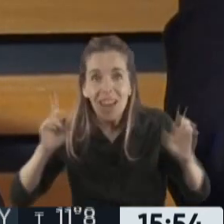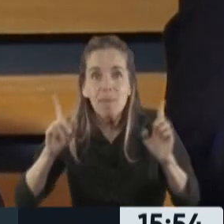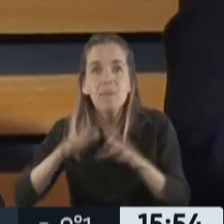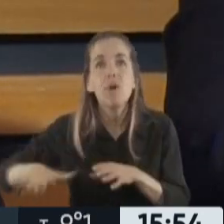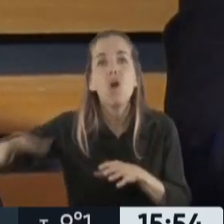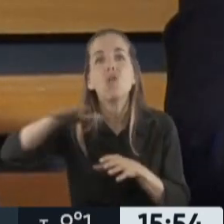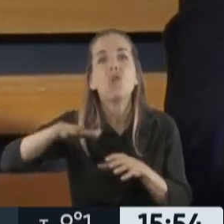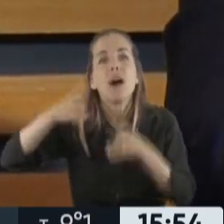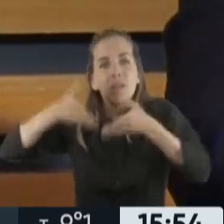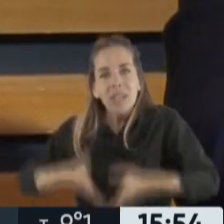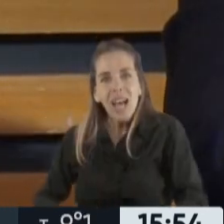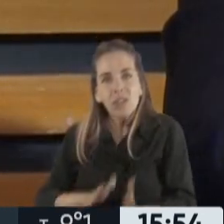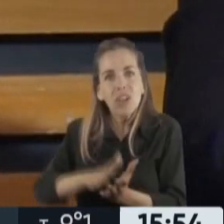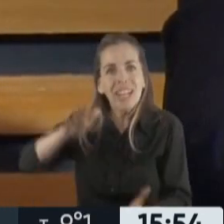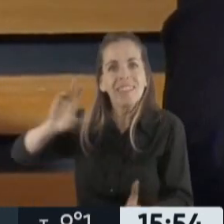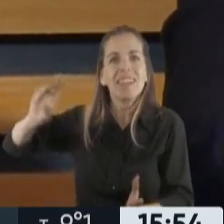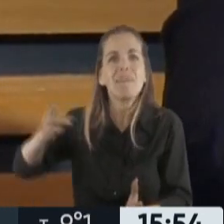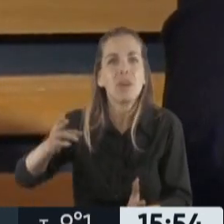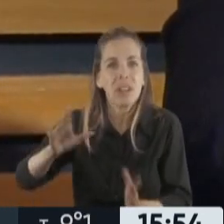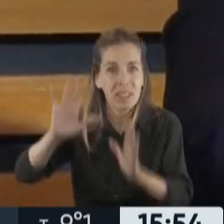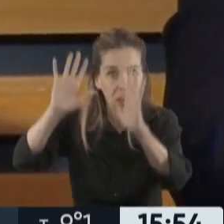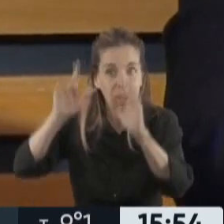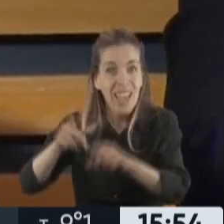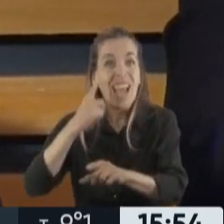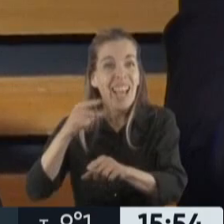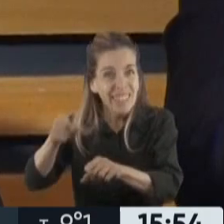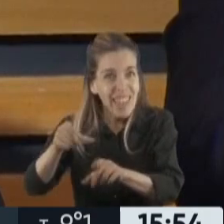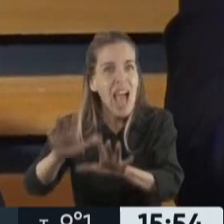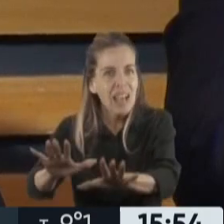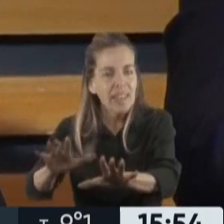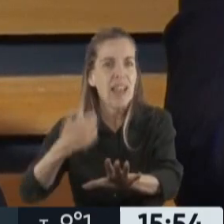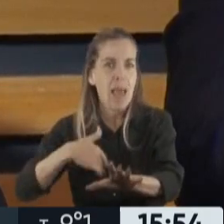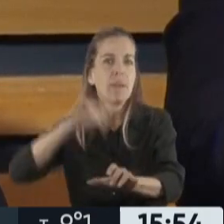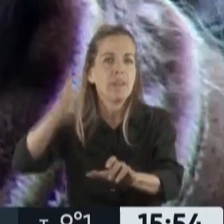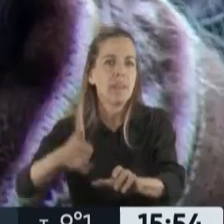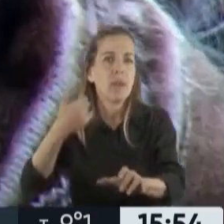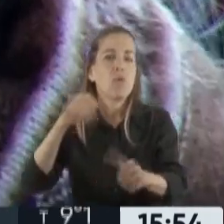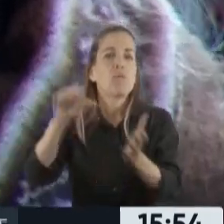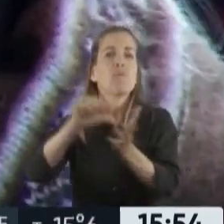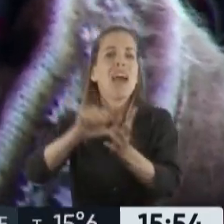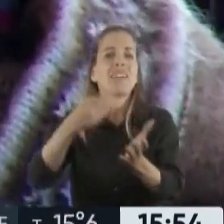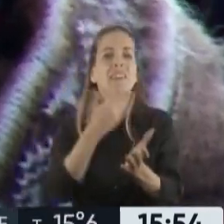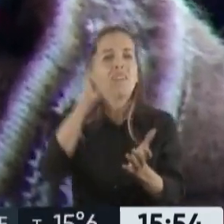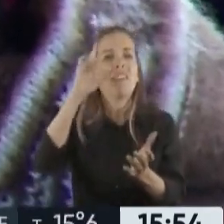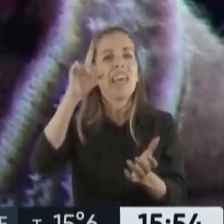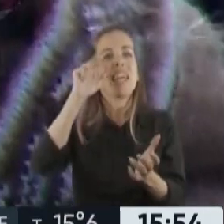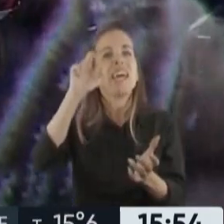nació. Ese día, recién ese día, la Argentina va a ser un país federal.